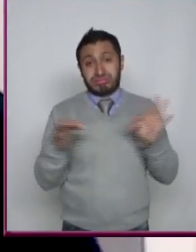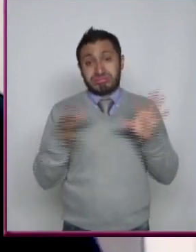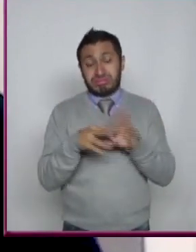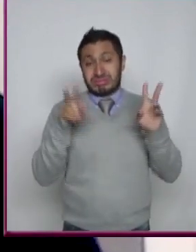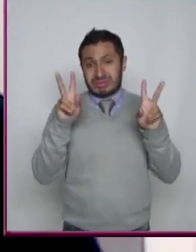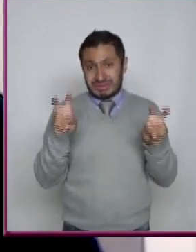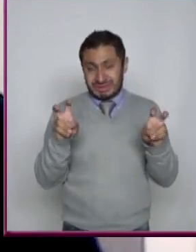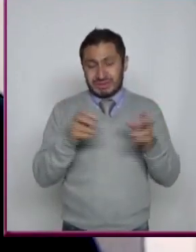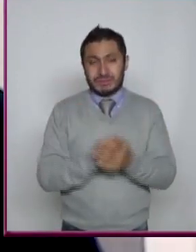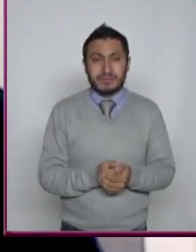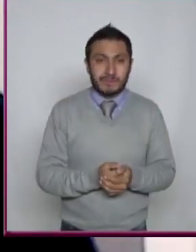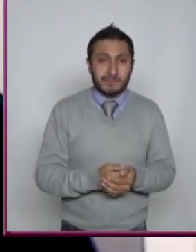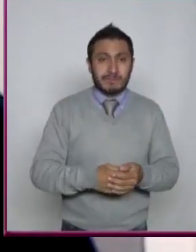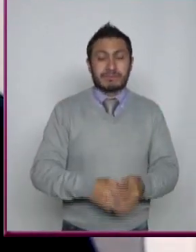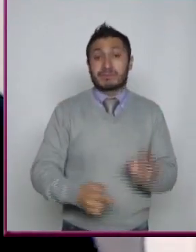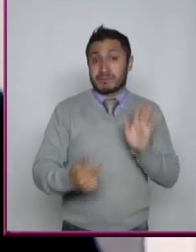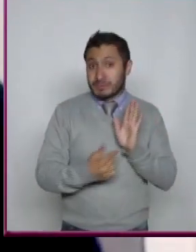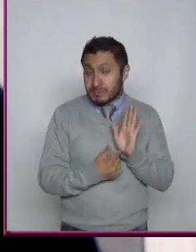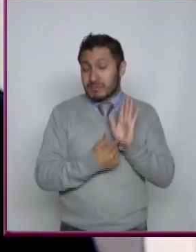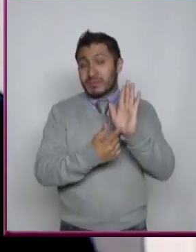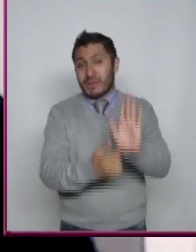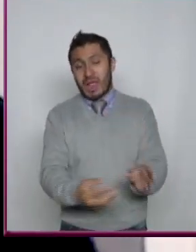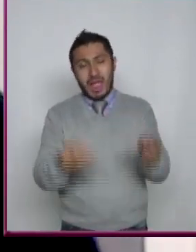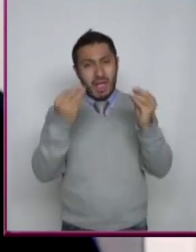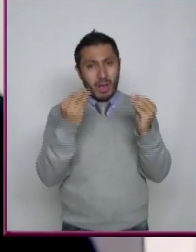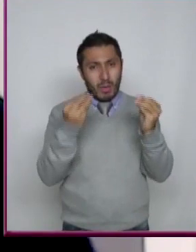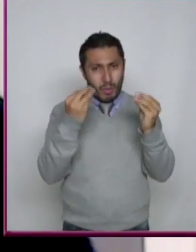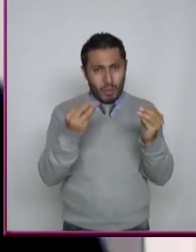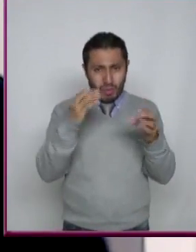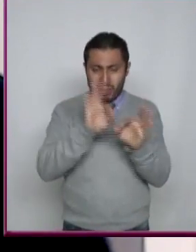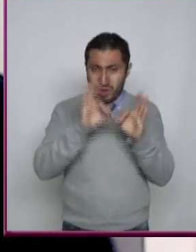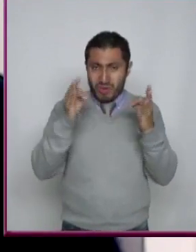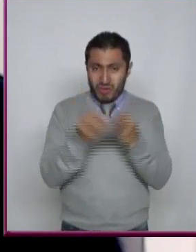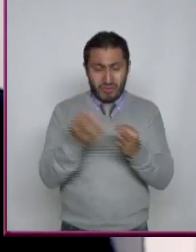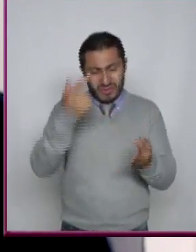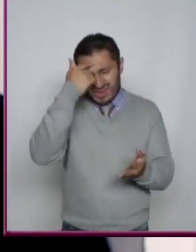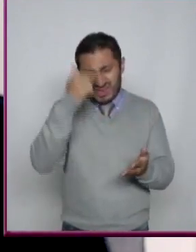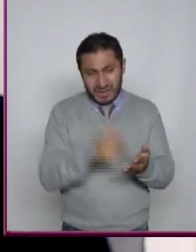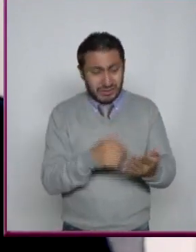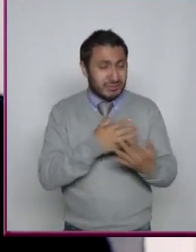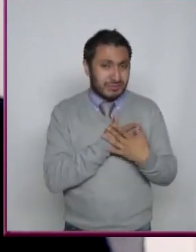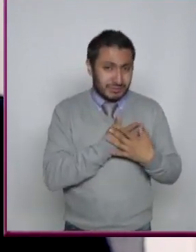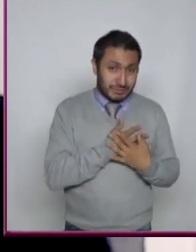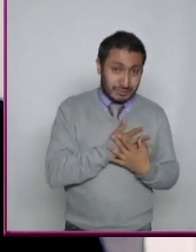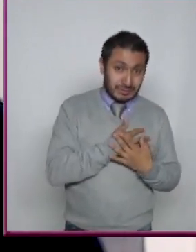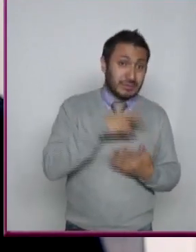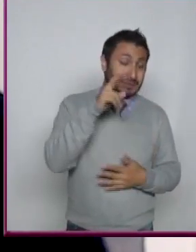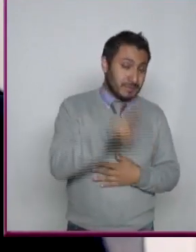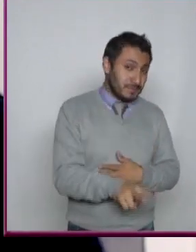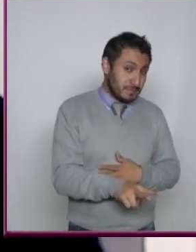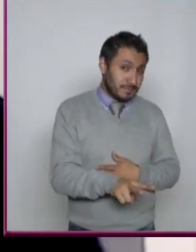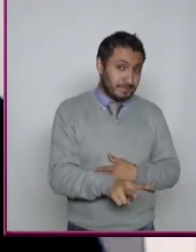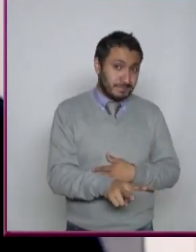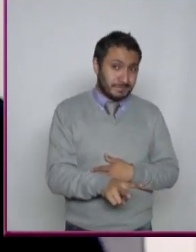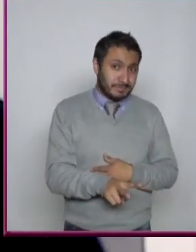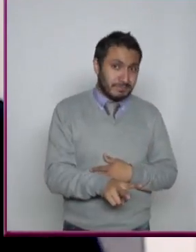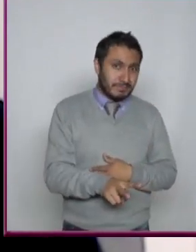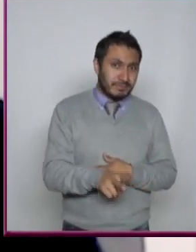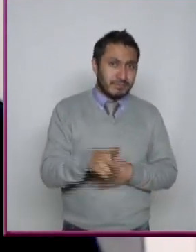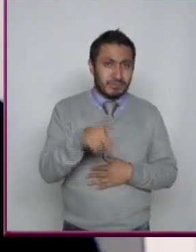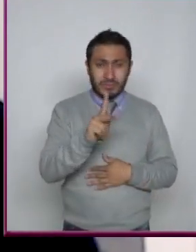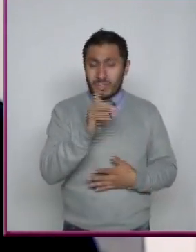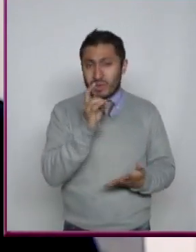importante visibilizar que muchas veces las formas en las que creemos que el amor es o debería de ser son creencias